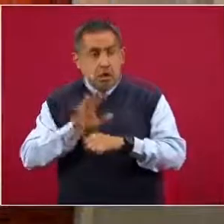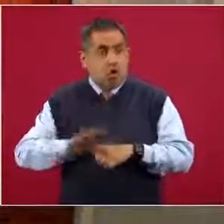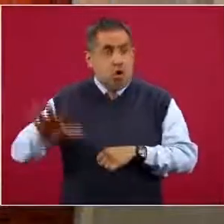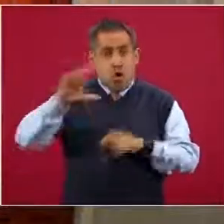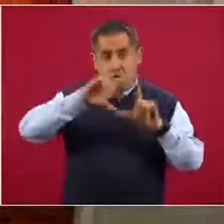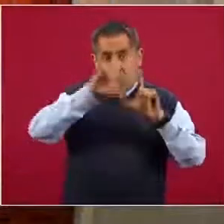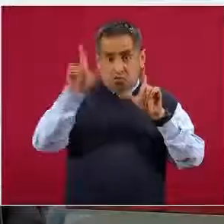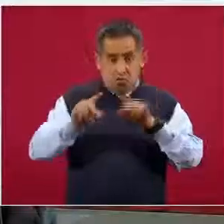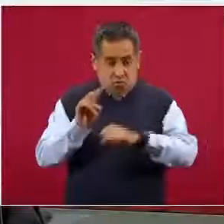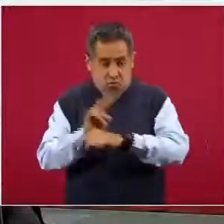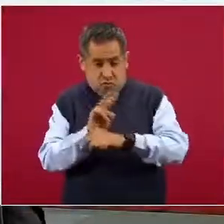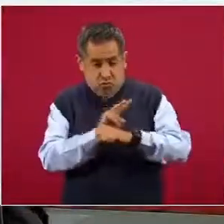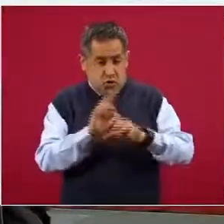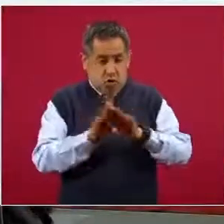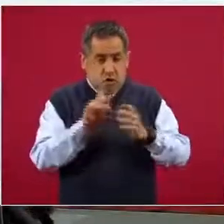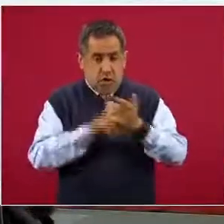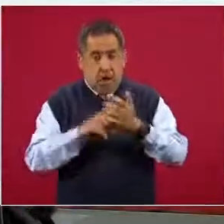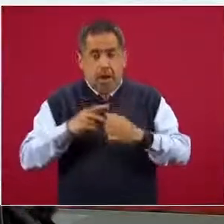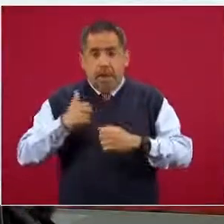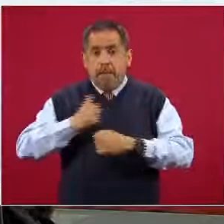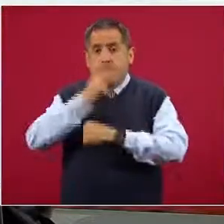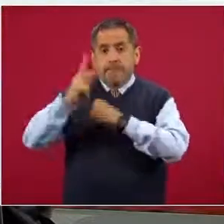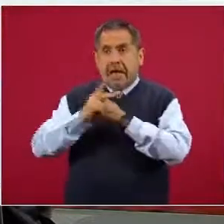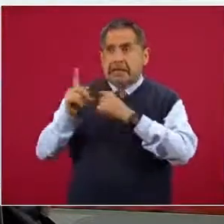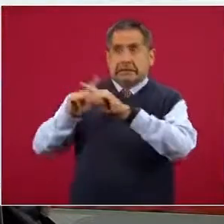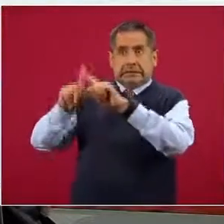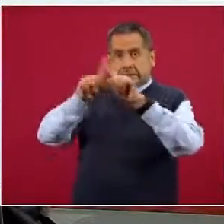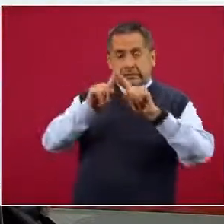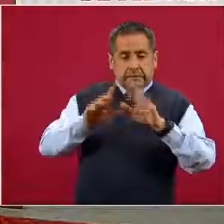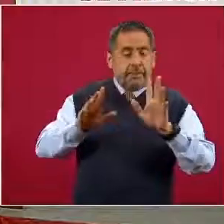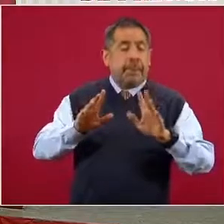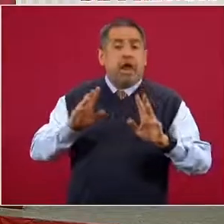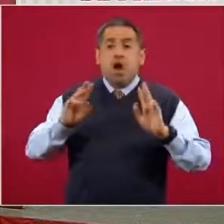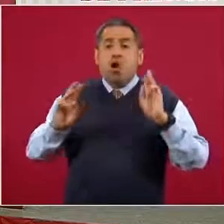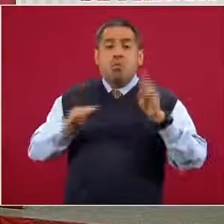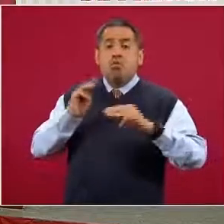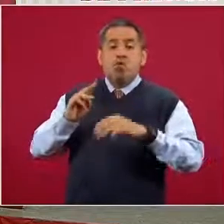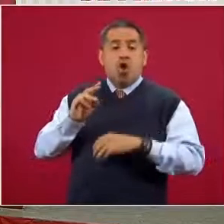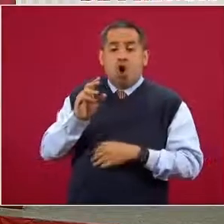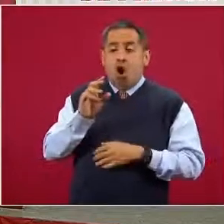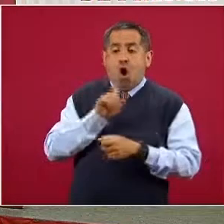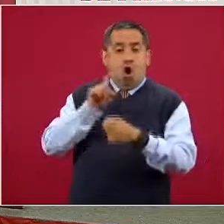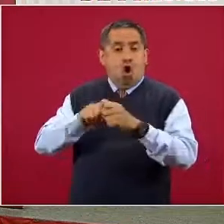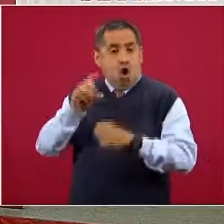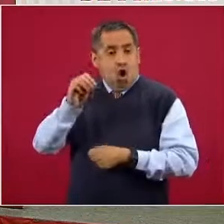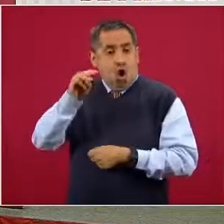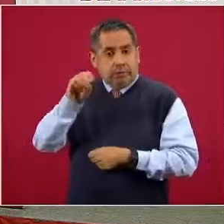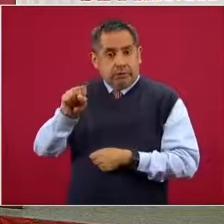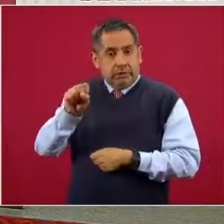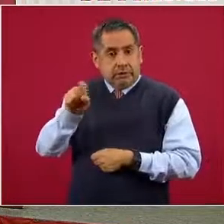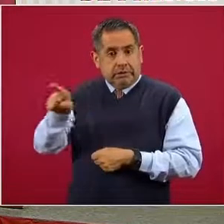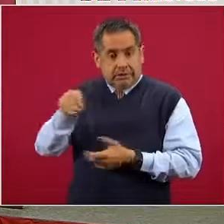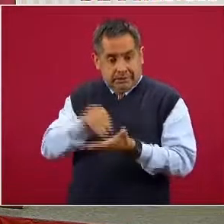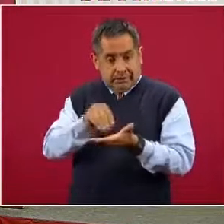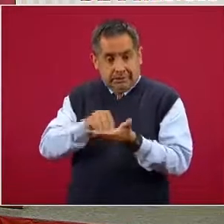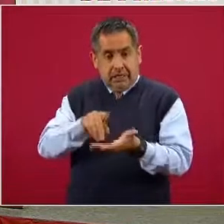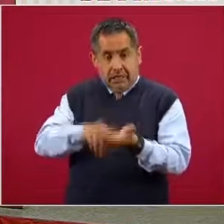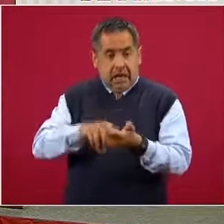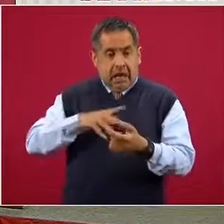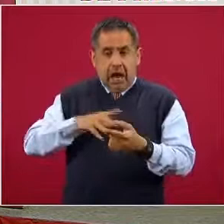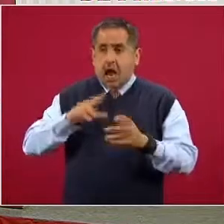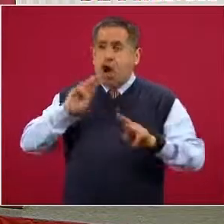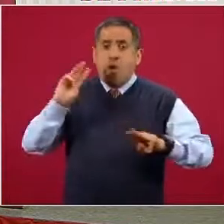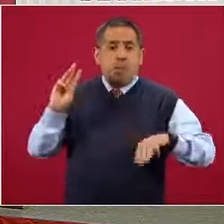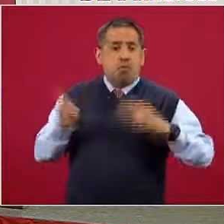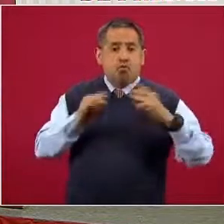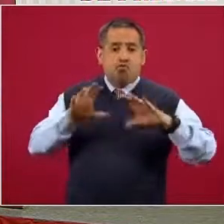epidemiológica funcionan en cada país, todos los países miembros de la OMS, hasta el momento, la gran